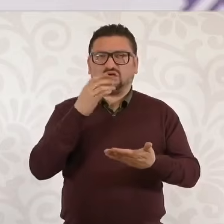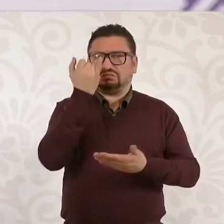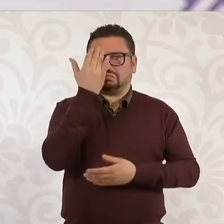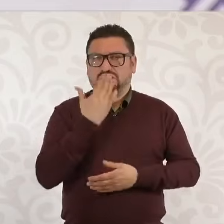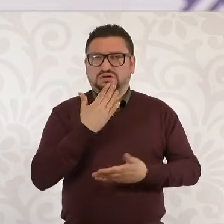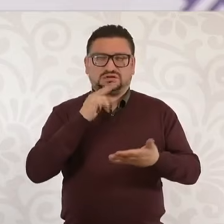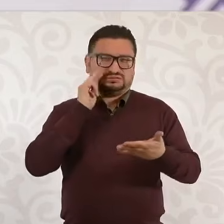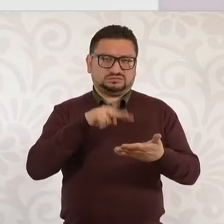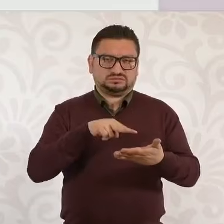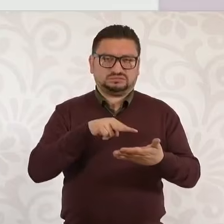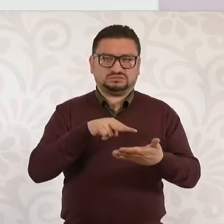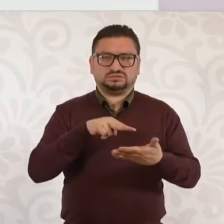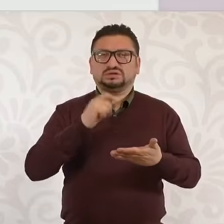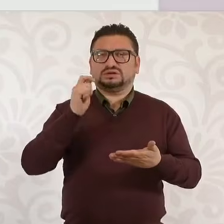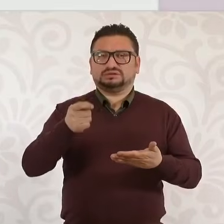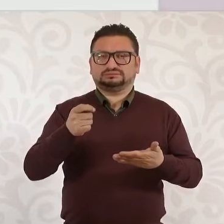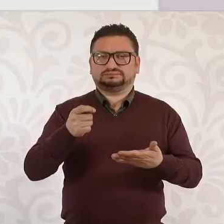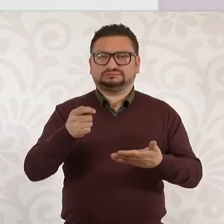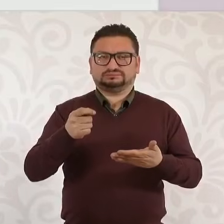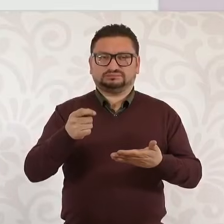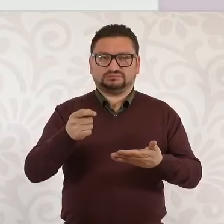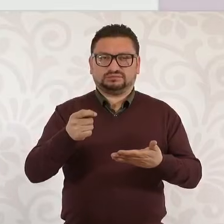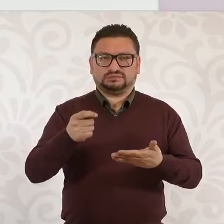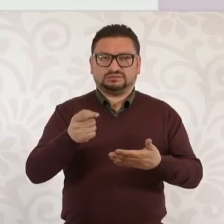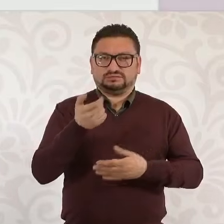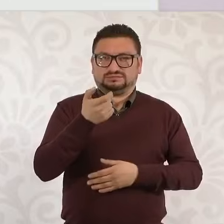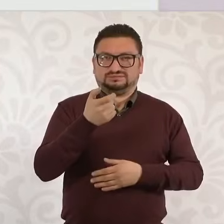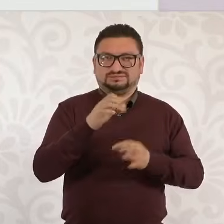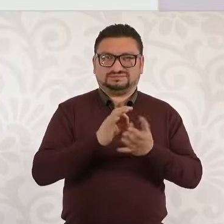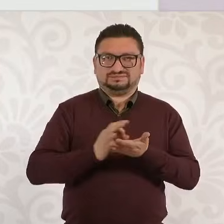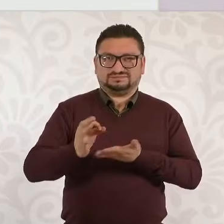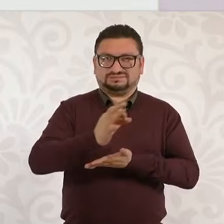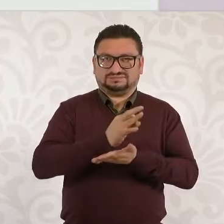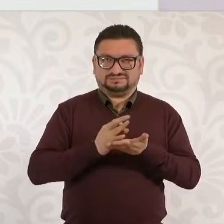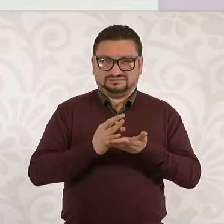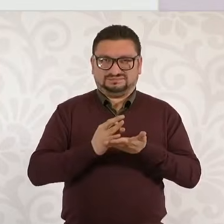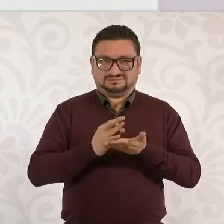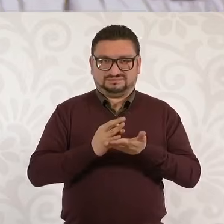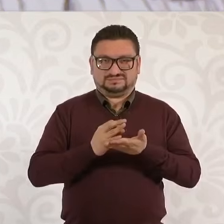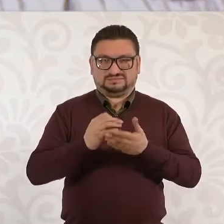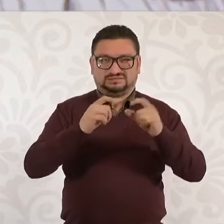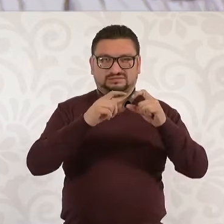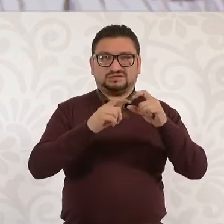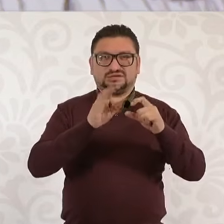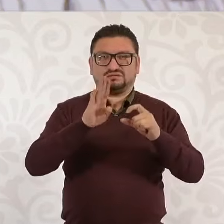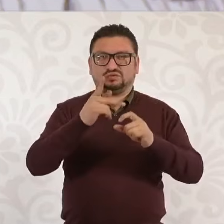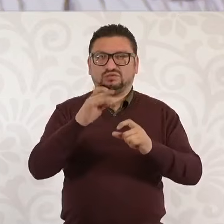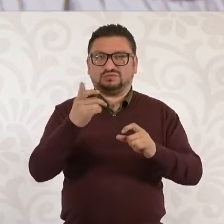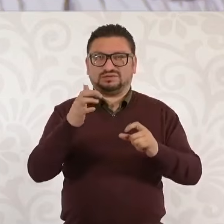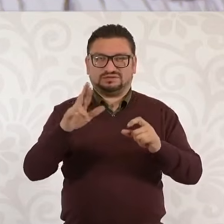imagen de las monedas de Bloomberg.